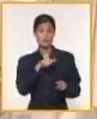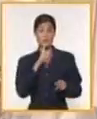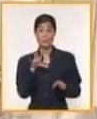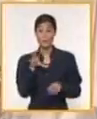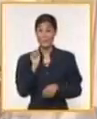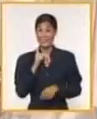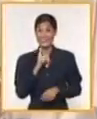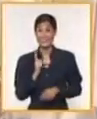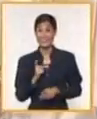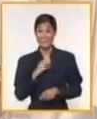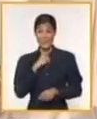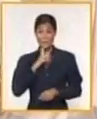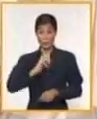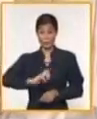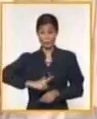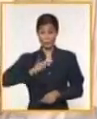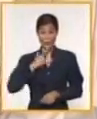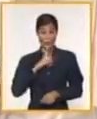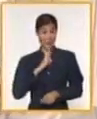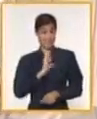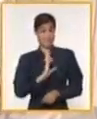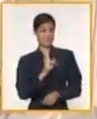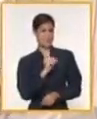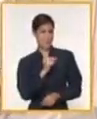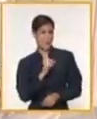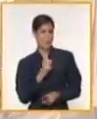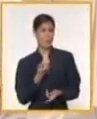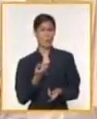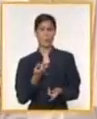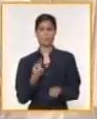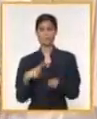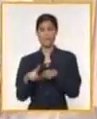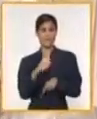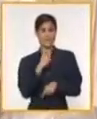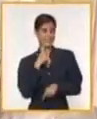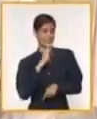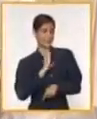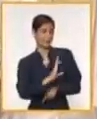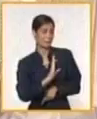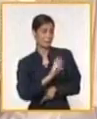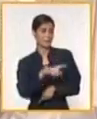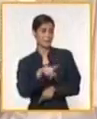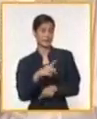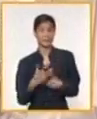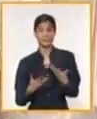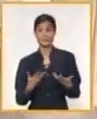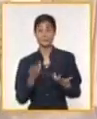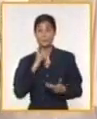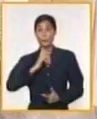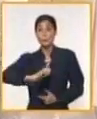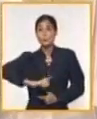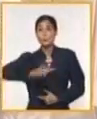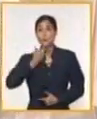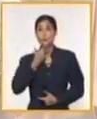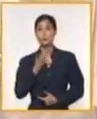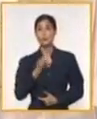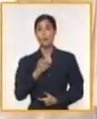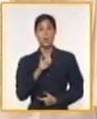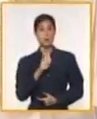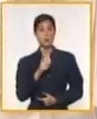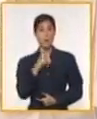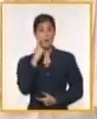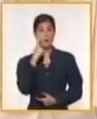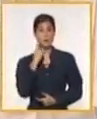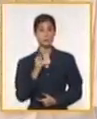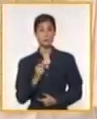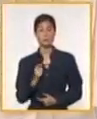otras culturas no las respetan, y al no entender la psicología, el significado, no, porque hay manifestaciones,